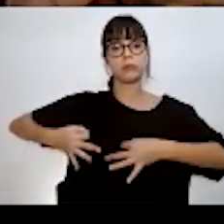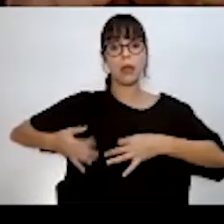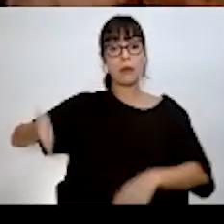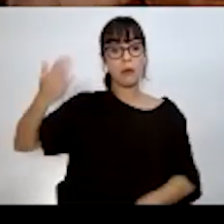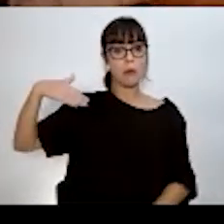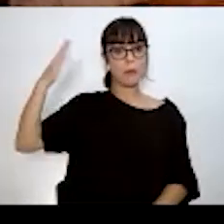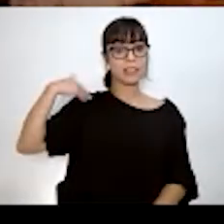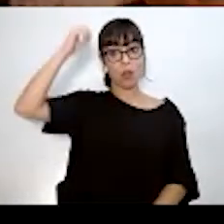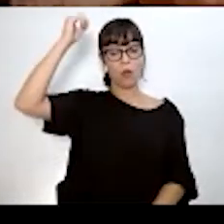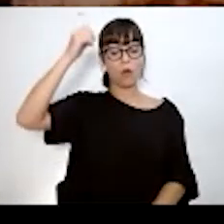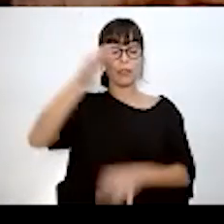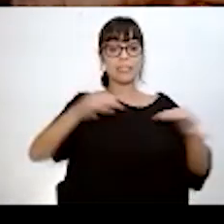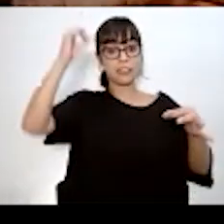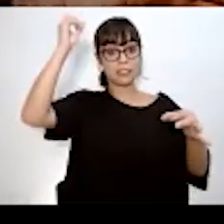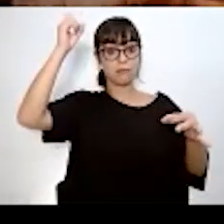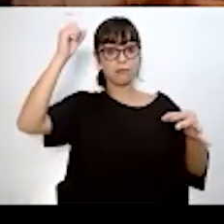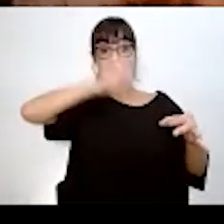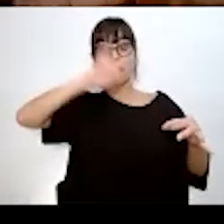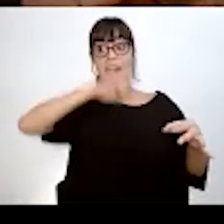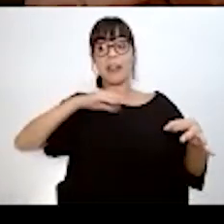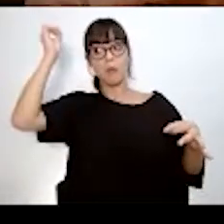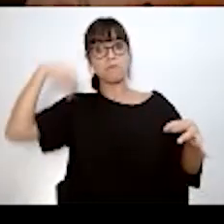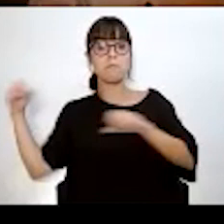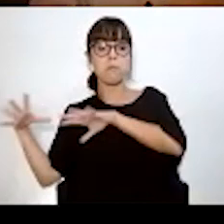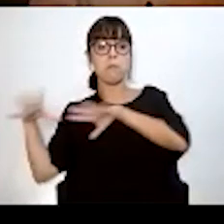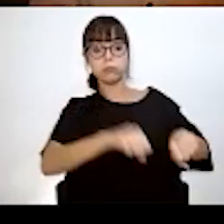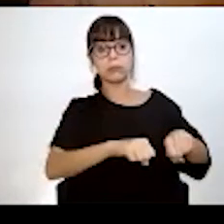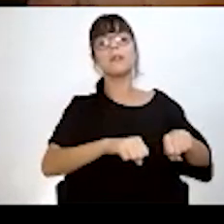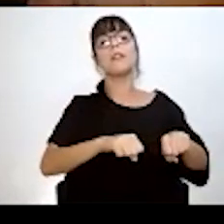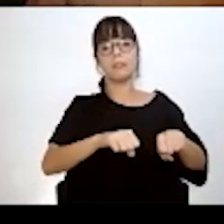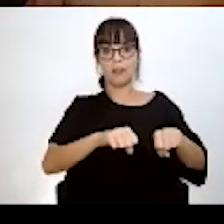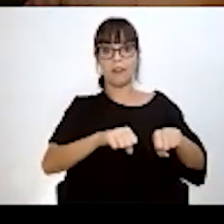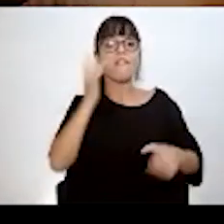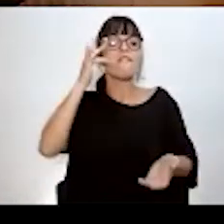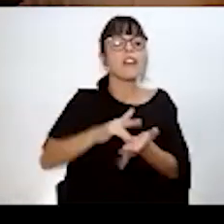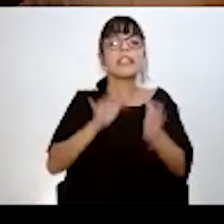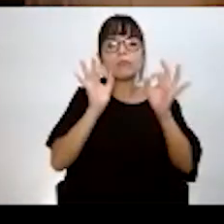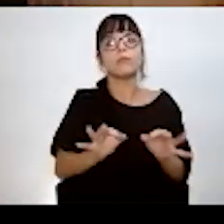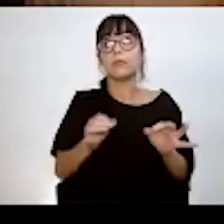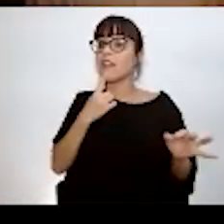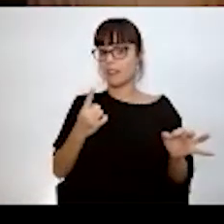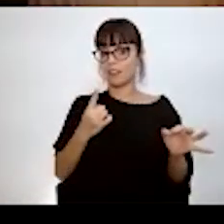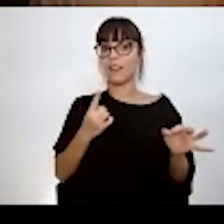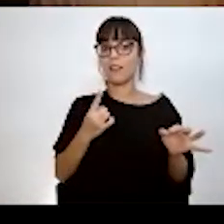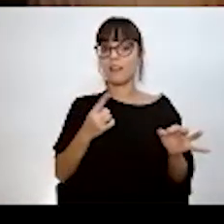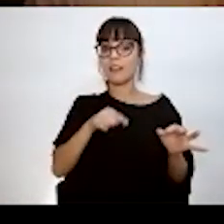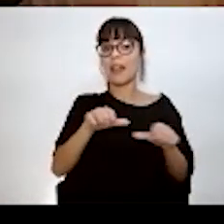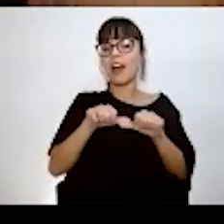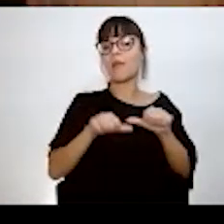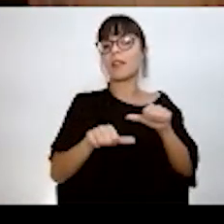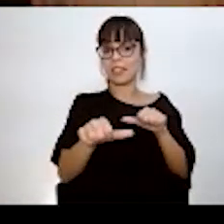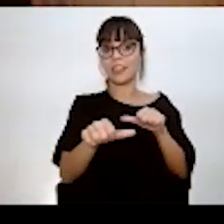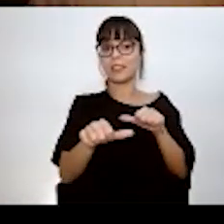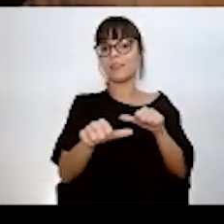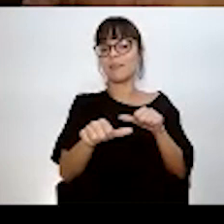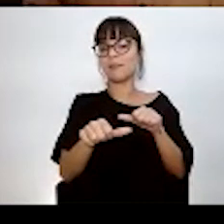a mediados del primer milenio antes de Cristo. Y a partir de ese momento constituyó casi en una especie de dogma,